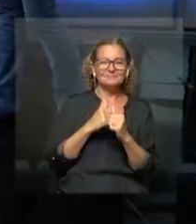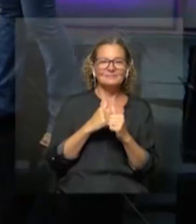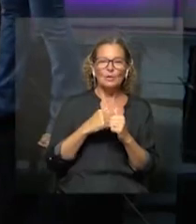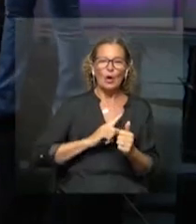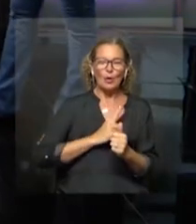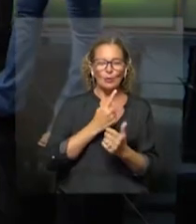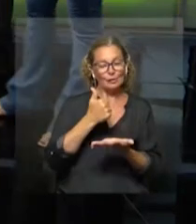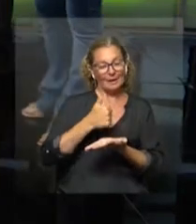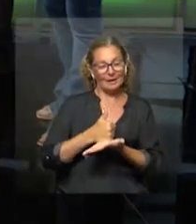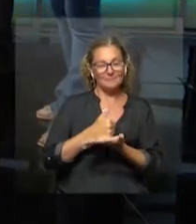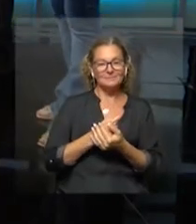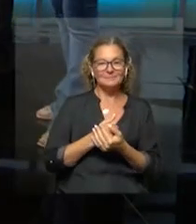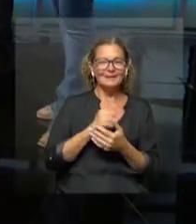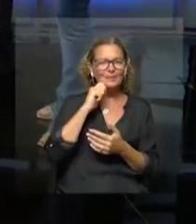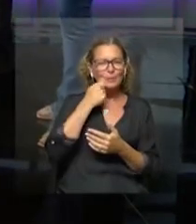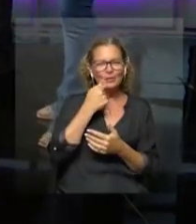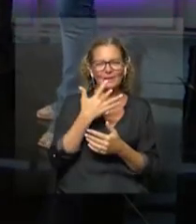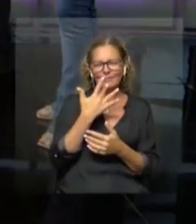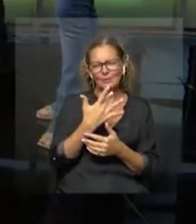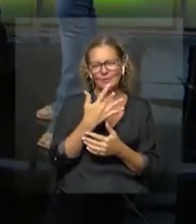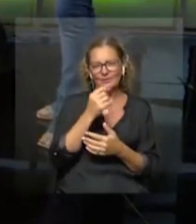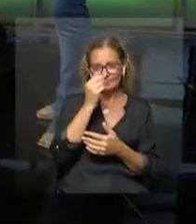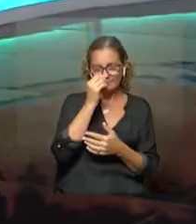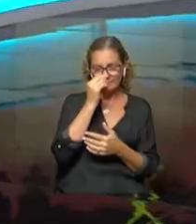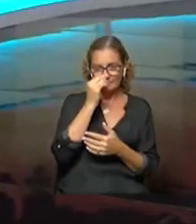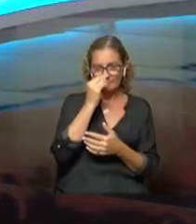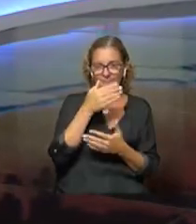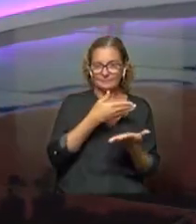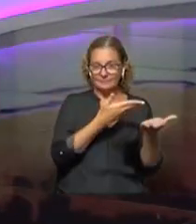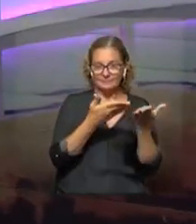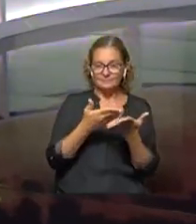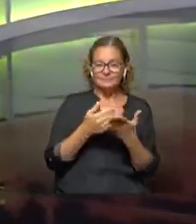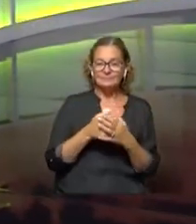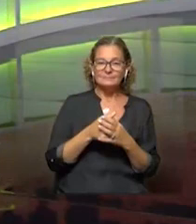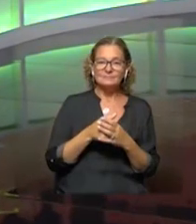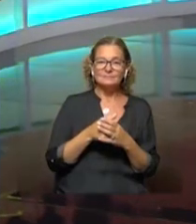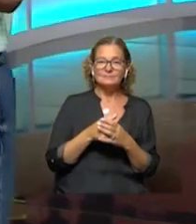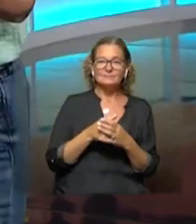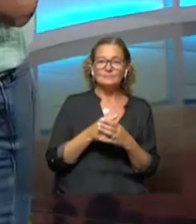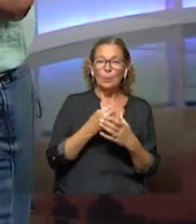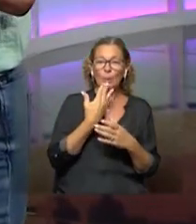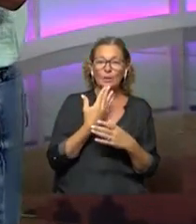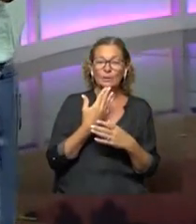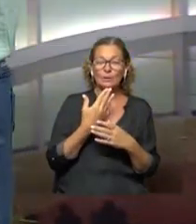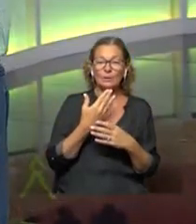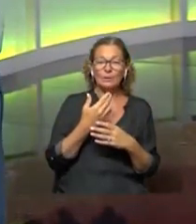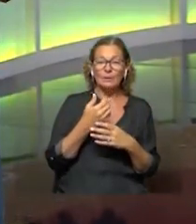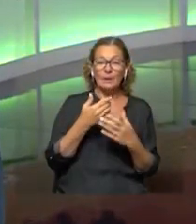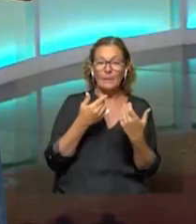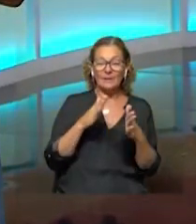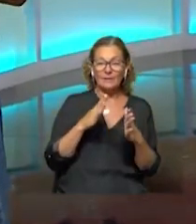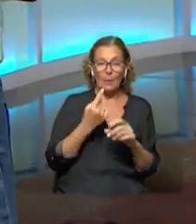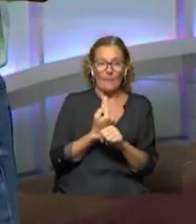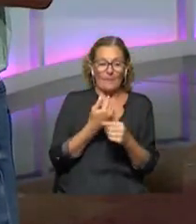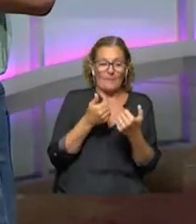muchas gracias bueno Vale vos por favor bueno abusa arranquemos por